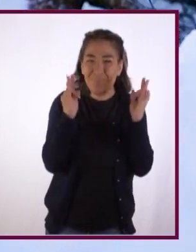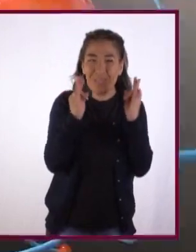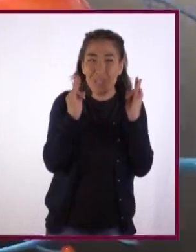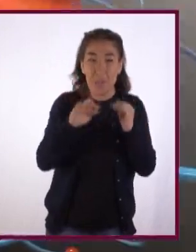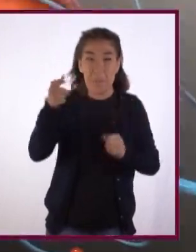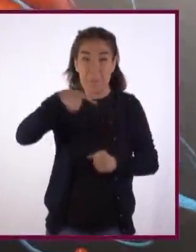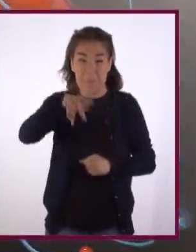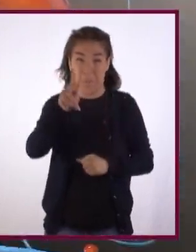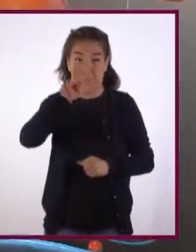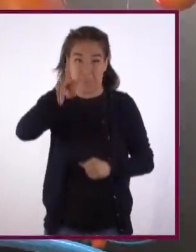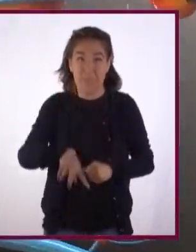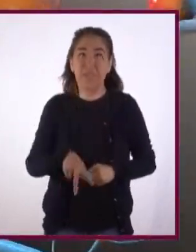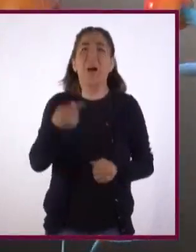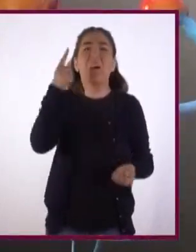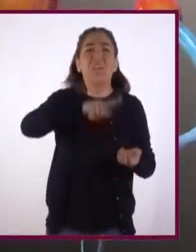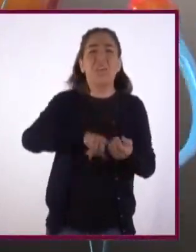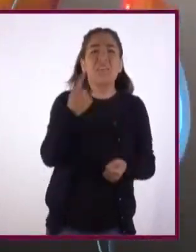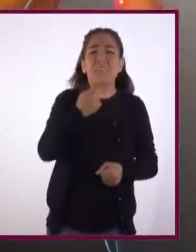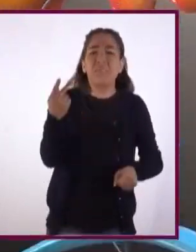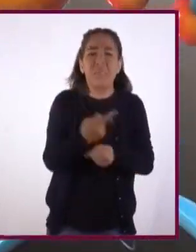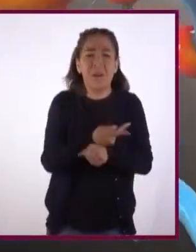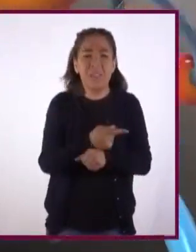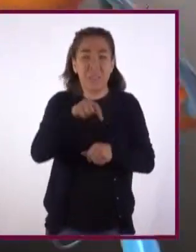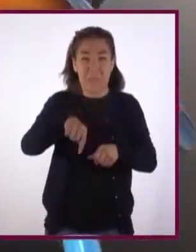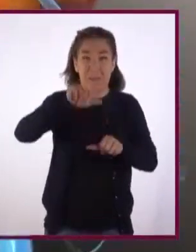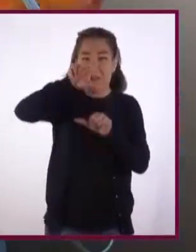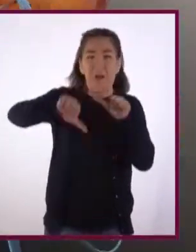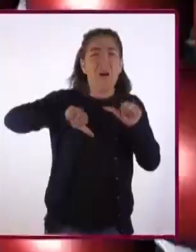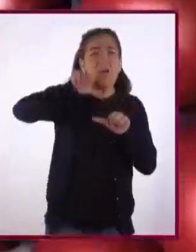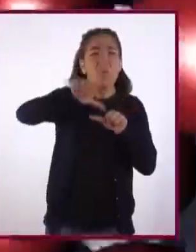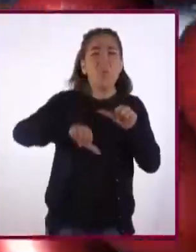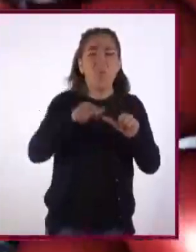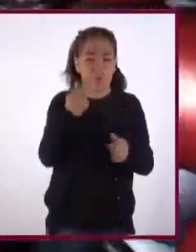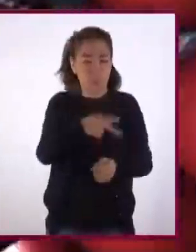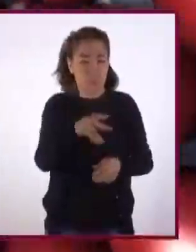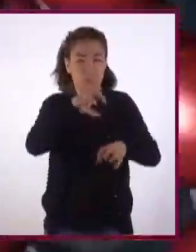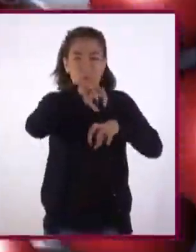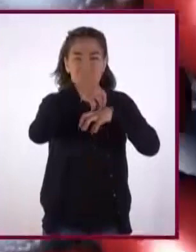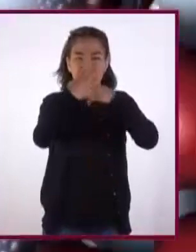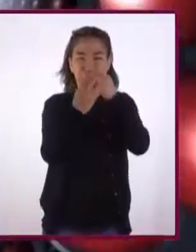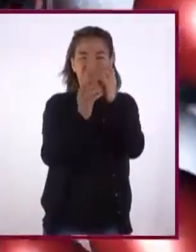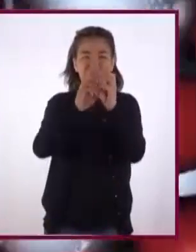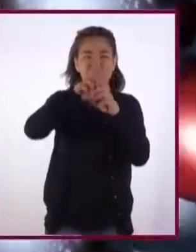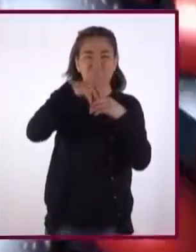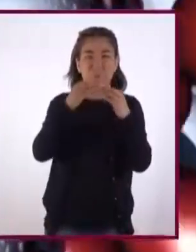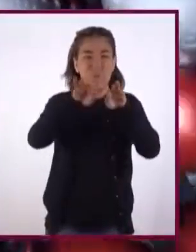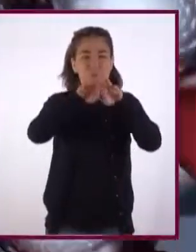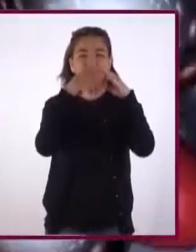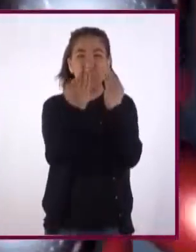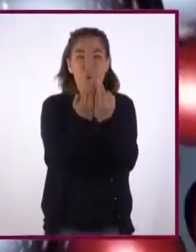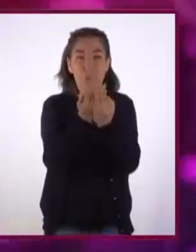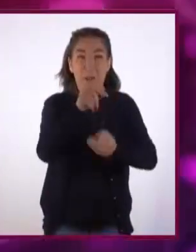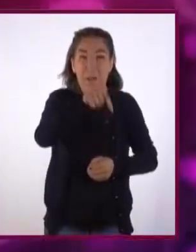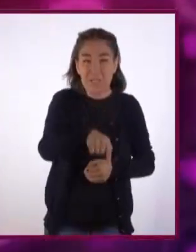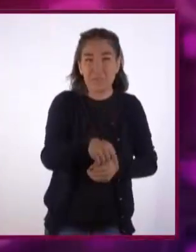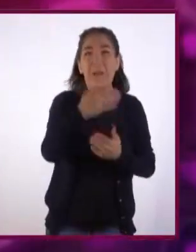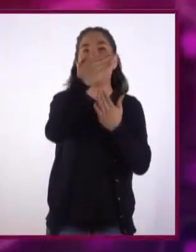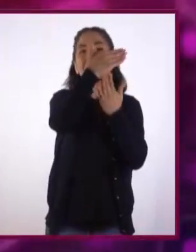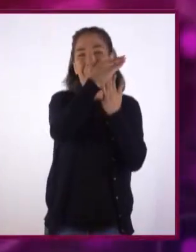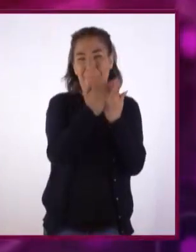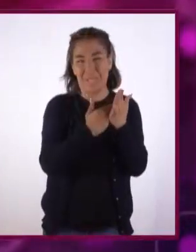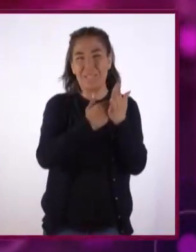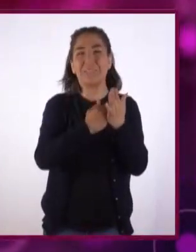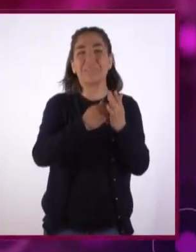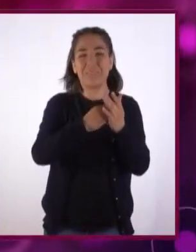frío. Pero en realidad lo que ocurre es que los átomos de esas partículas elementales que lo forman todo tienen